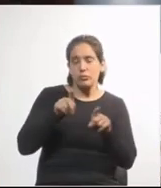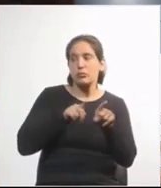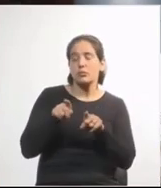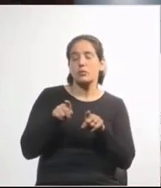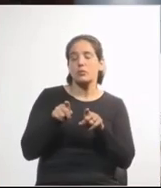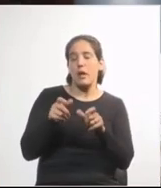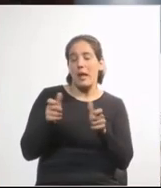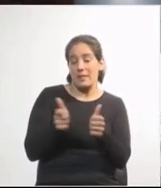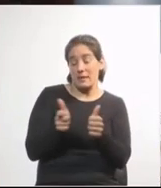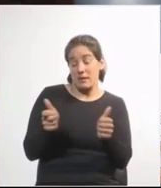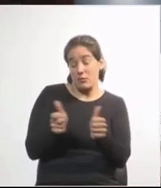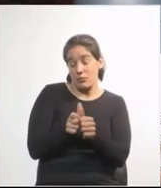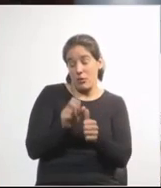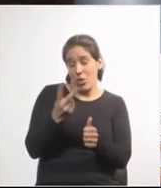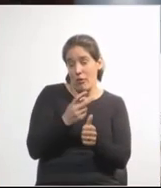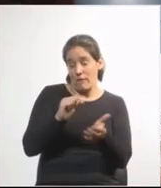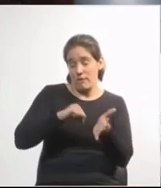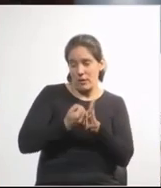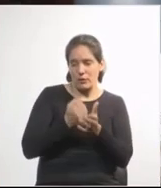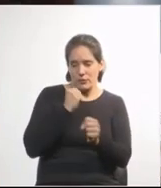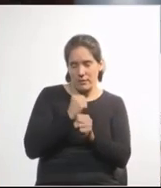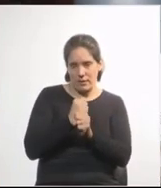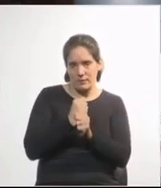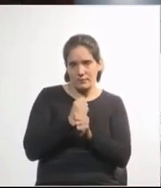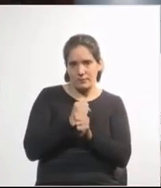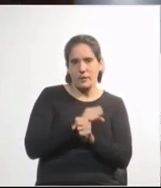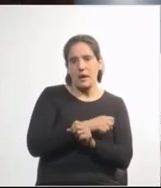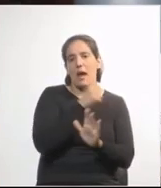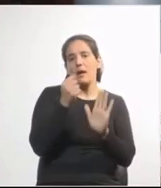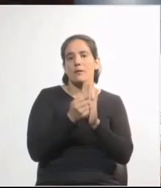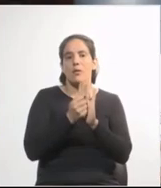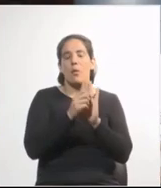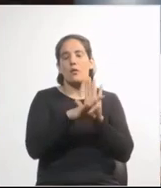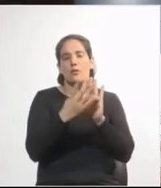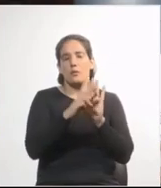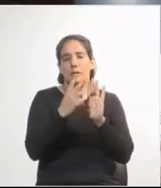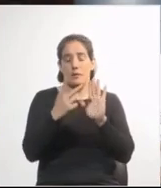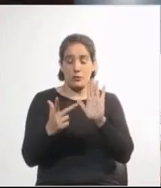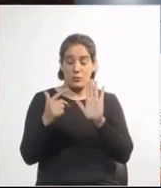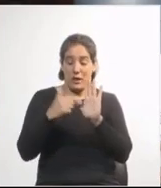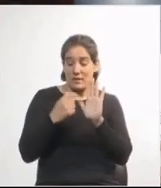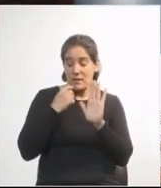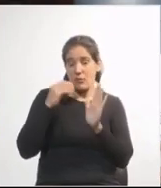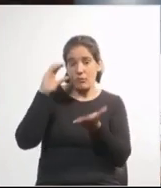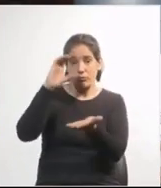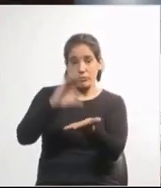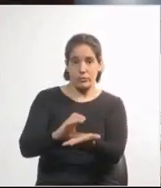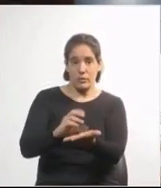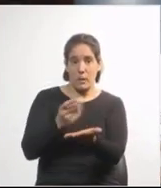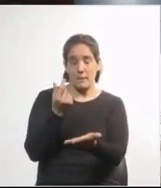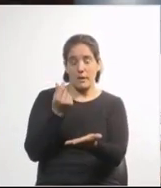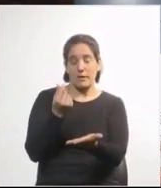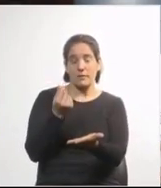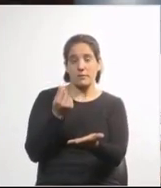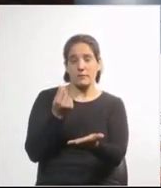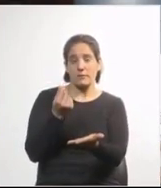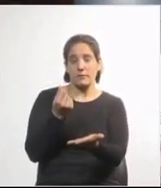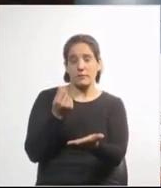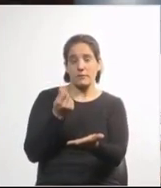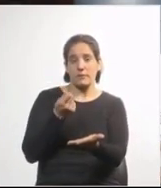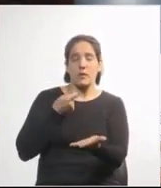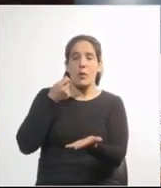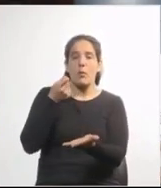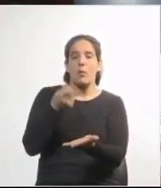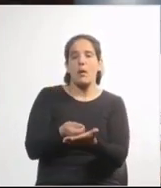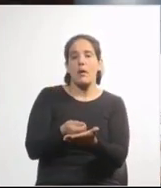el artículo 342 que asigna 1.200.000 pesos para aplicar